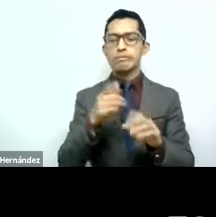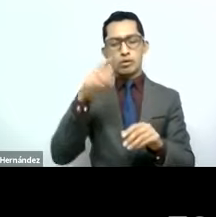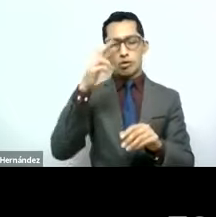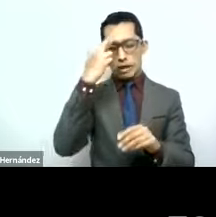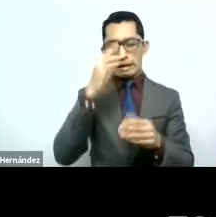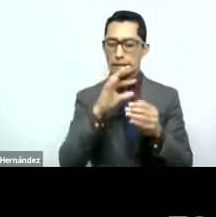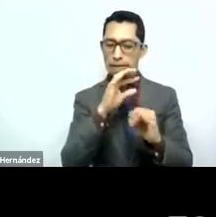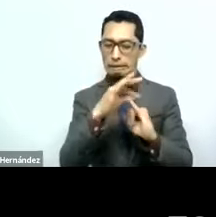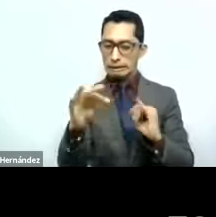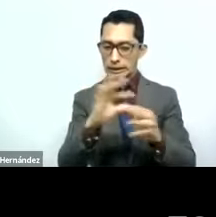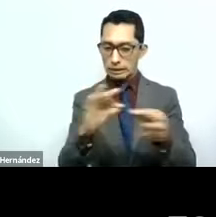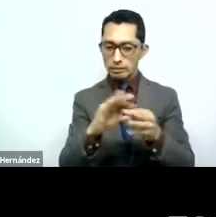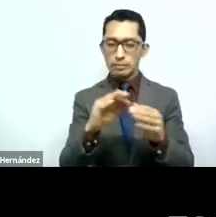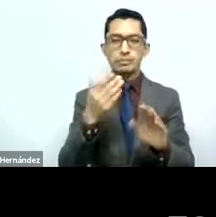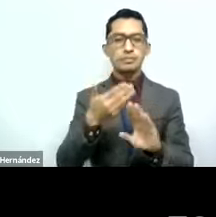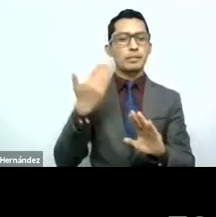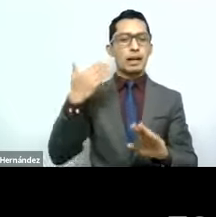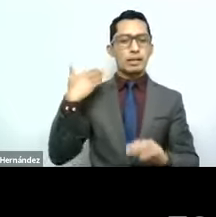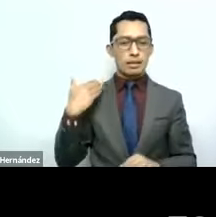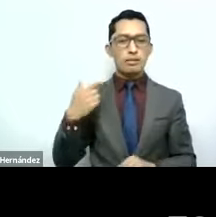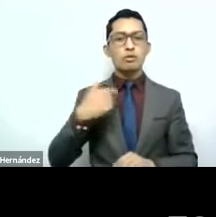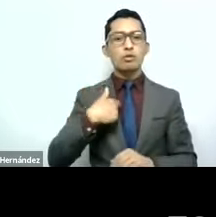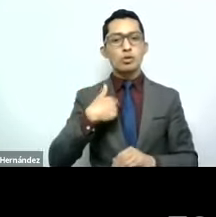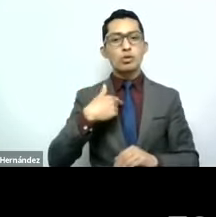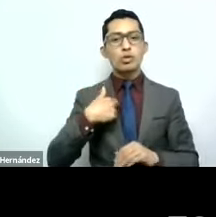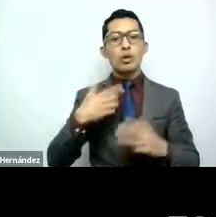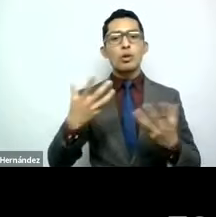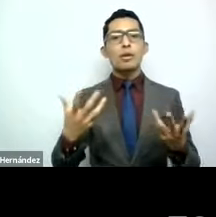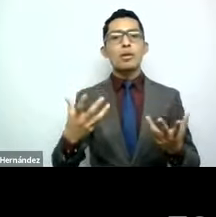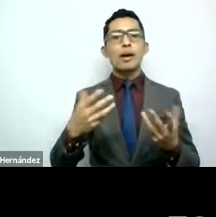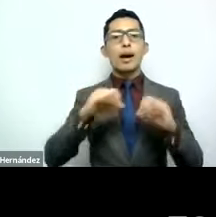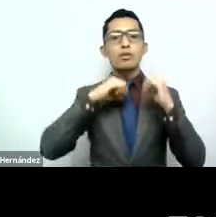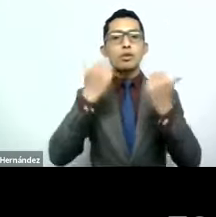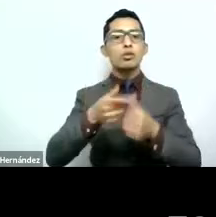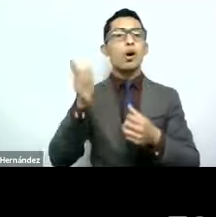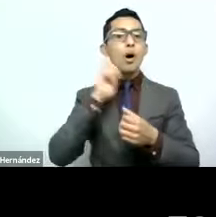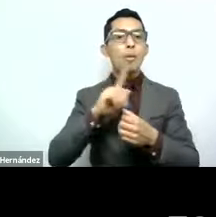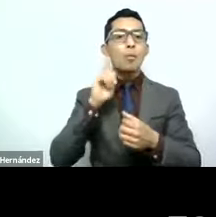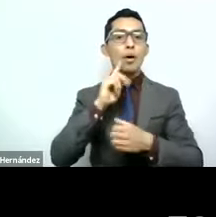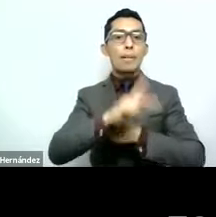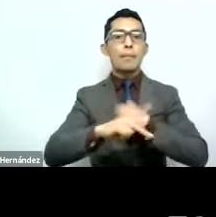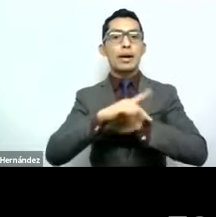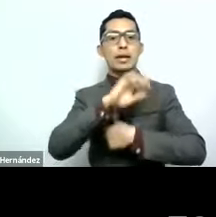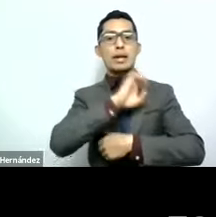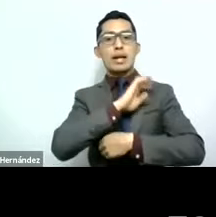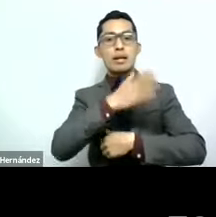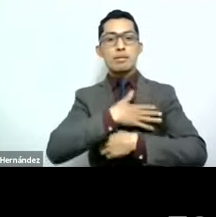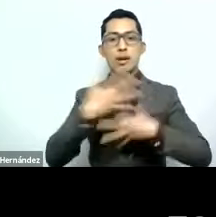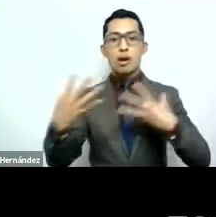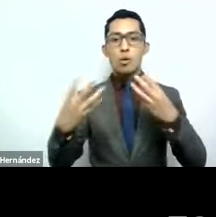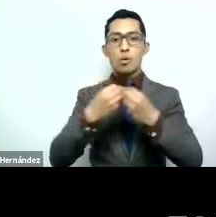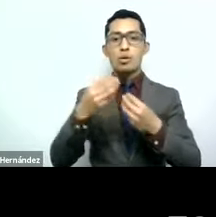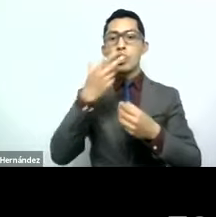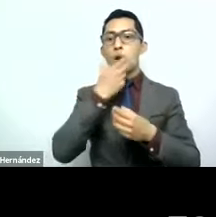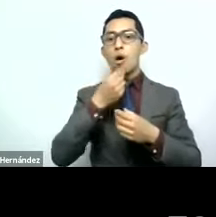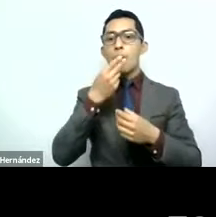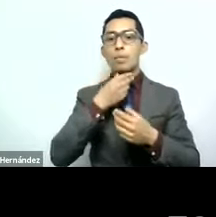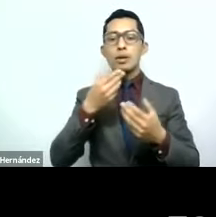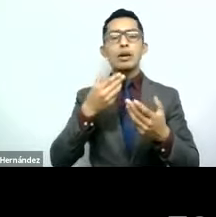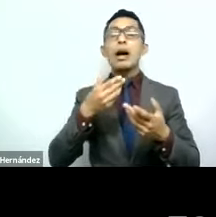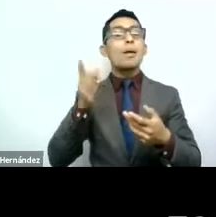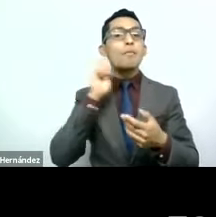Hace unos días estudiaba con la Asociación de Mujeres Juezas de España, leíamos a una escritora española que se